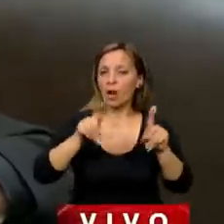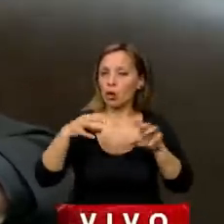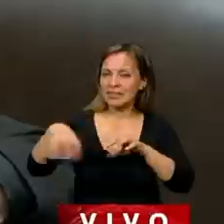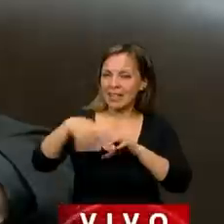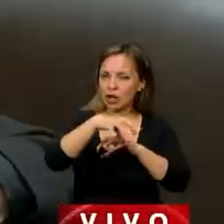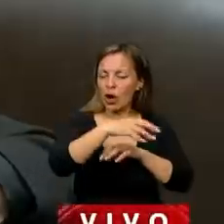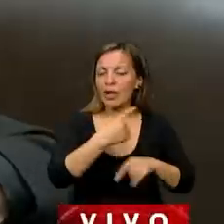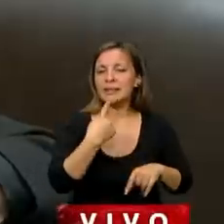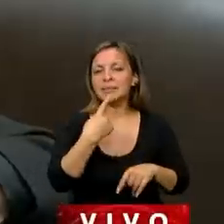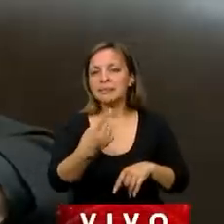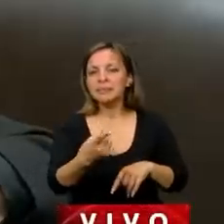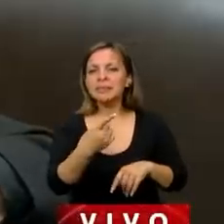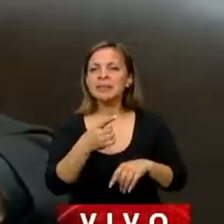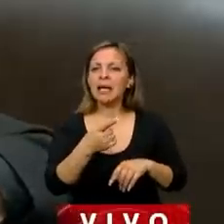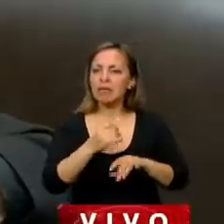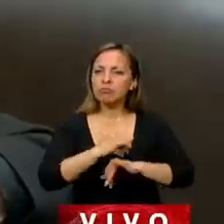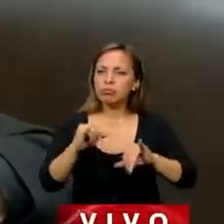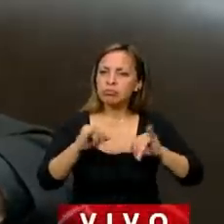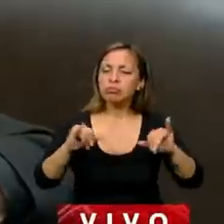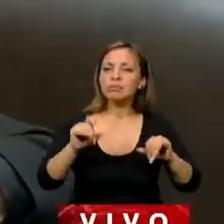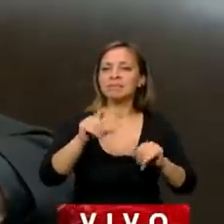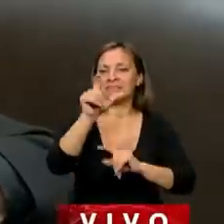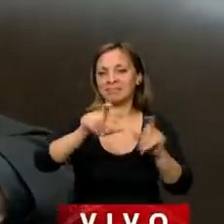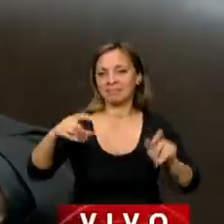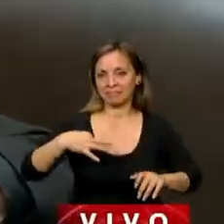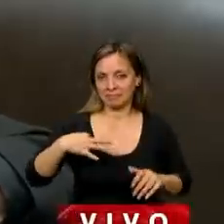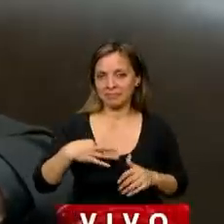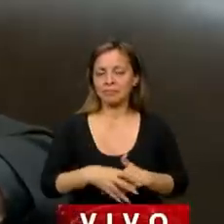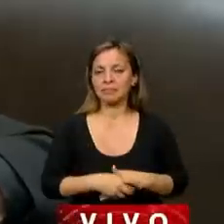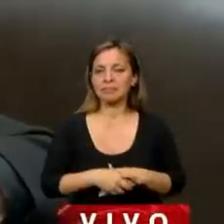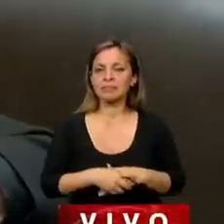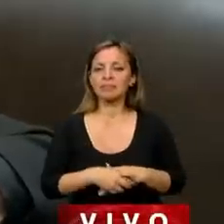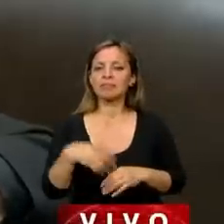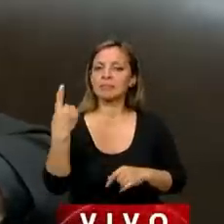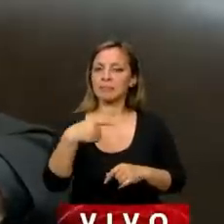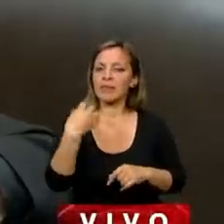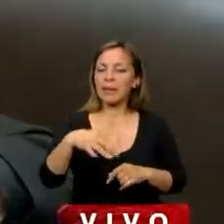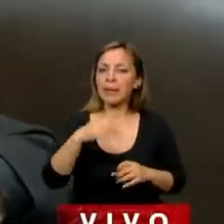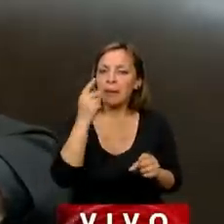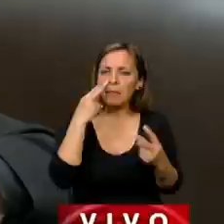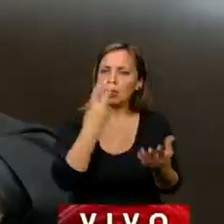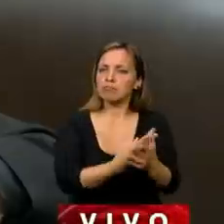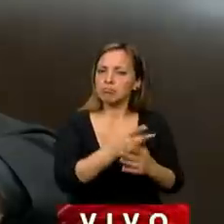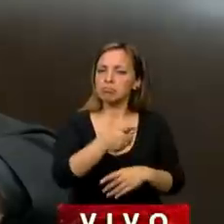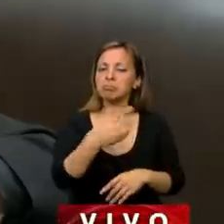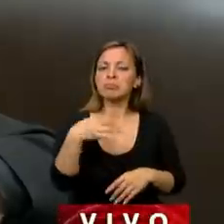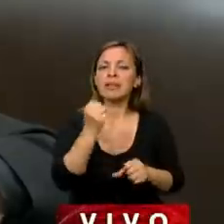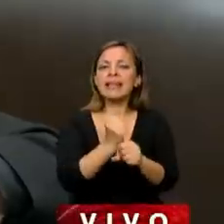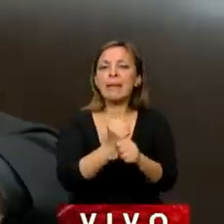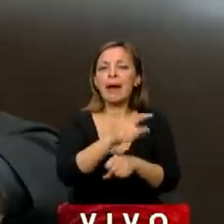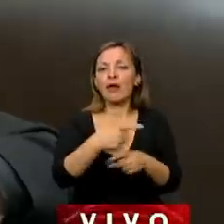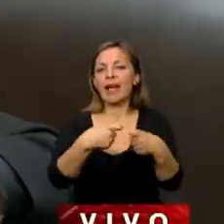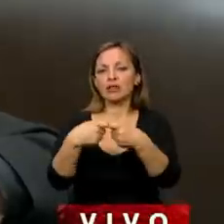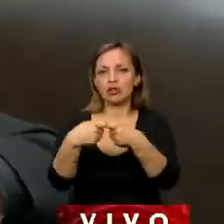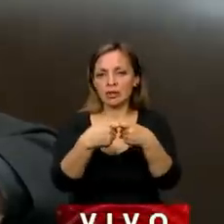se promueven para la sociedad civil. Me parece que fundamentalmente lo que tenemos que reconocer es el trabajo de las asociaciones civiles, de